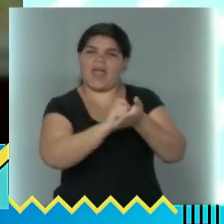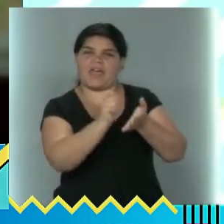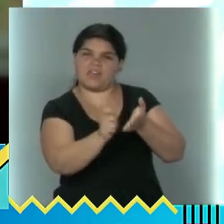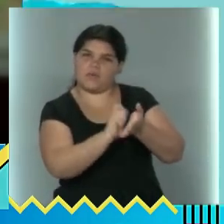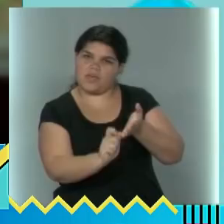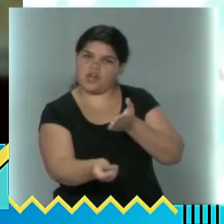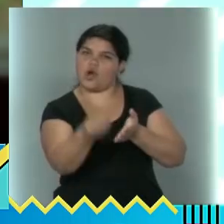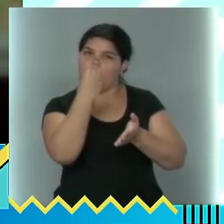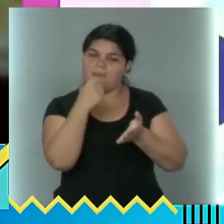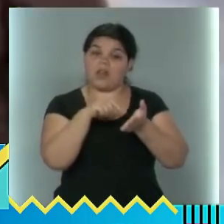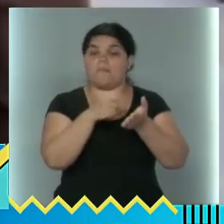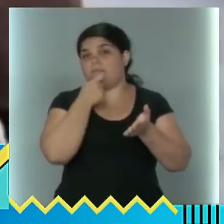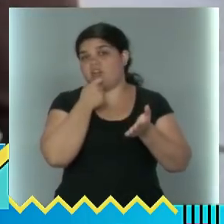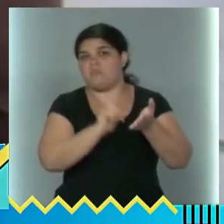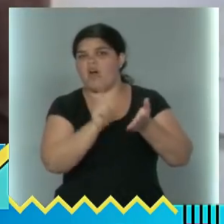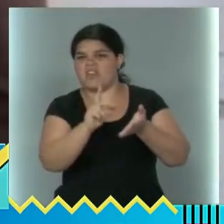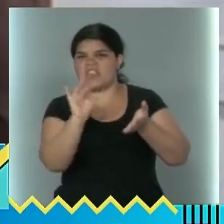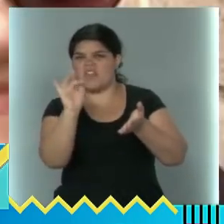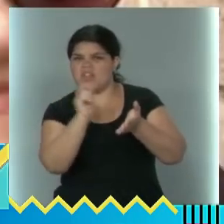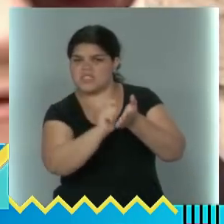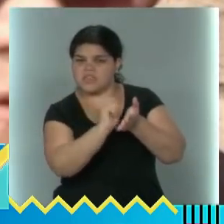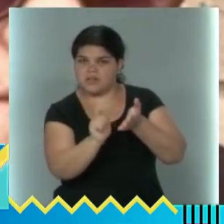hay veces que tienen dificultades para escribir,